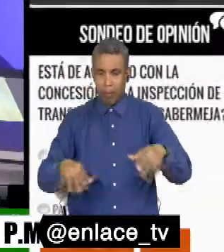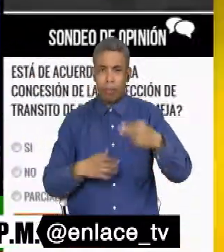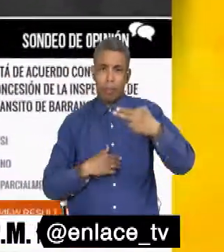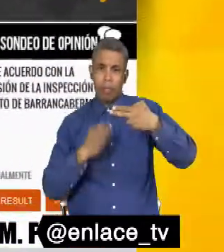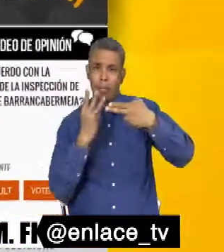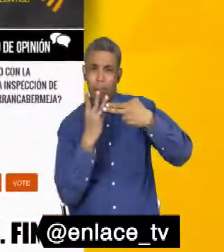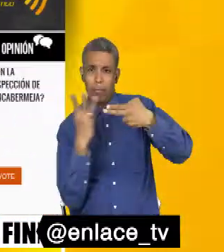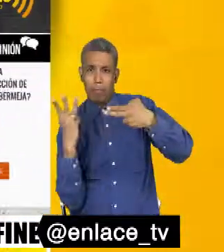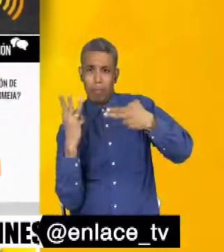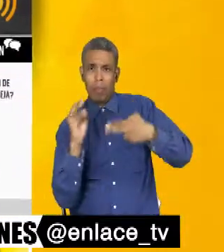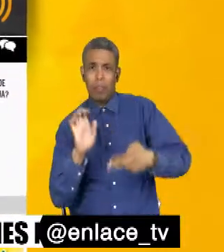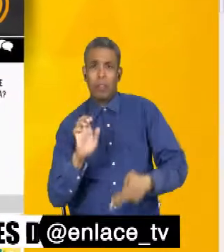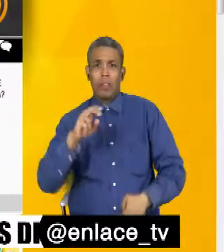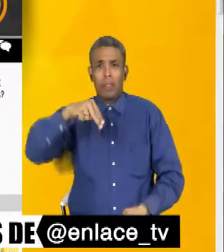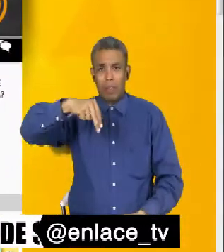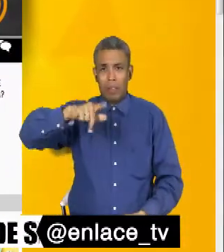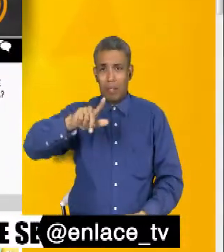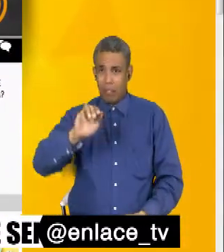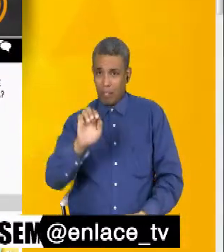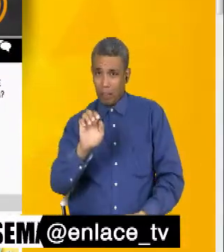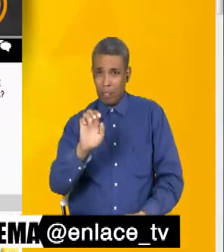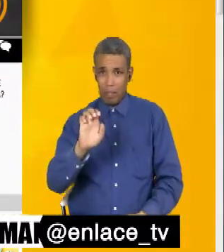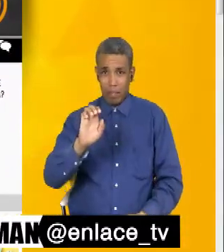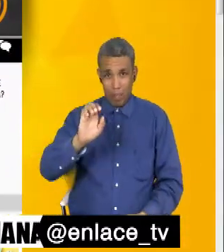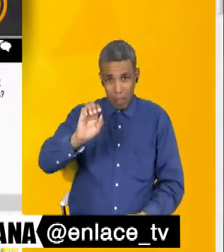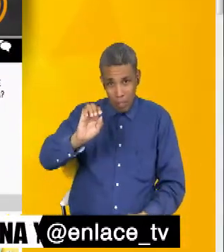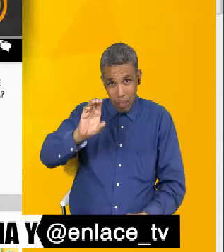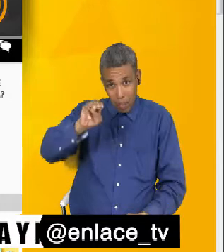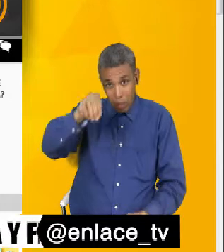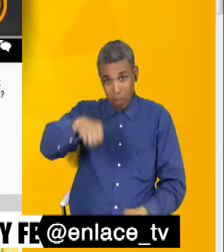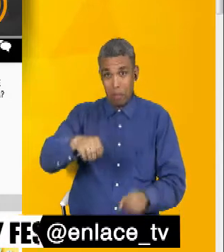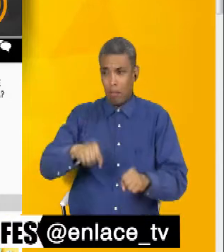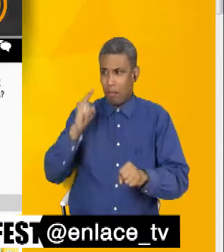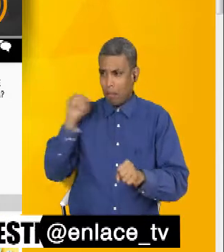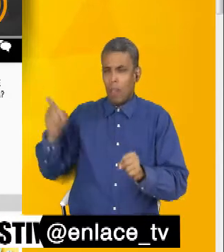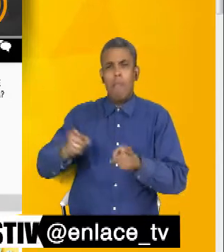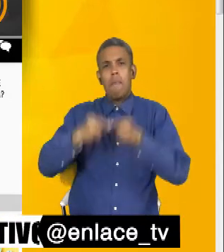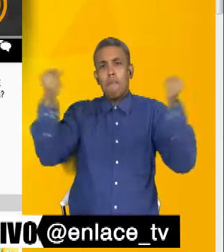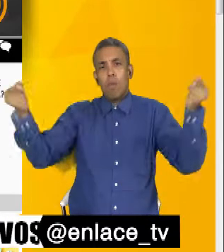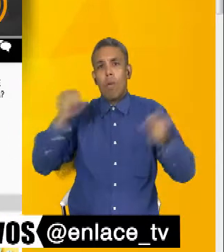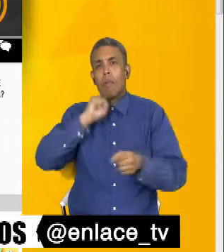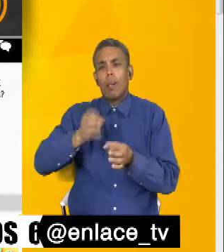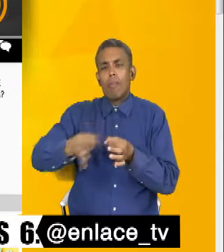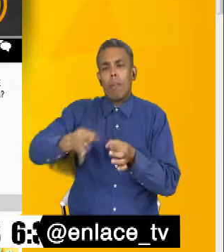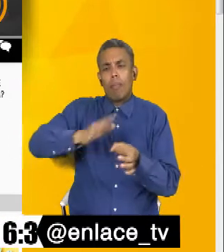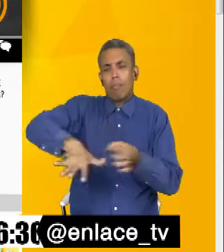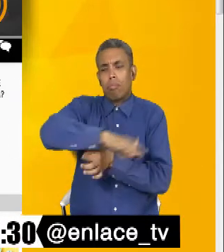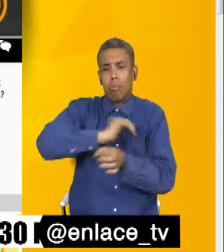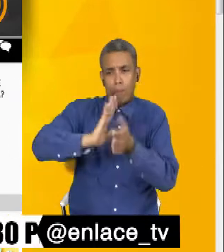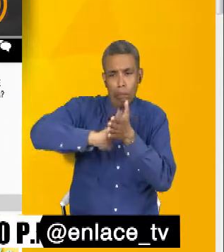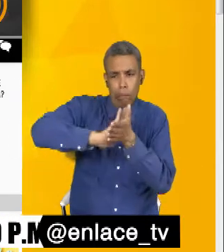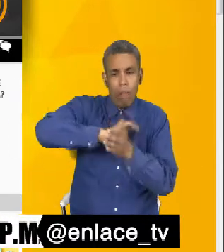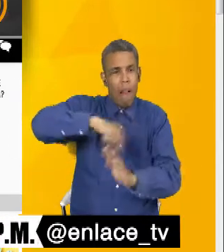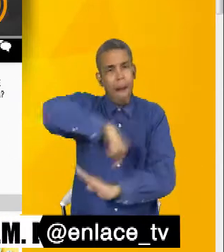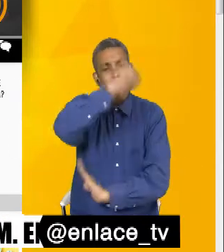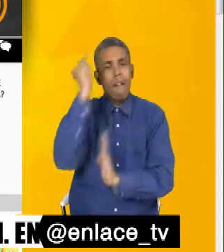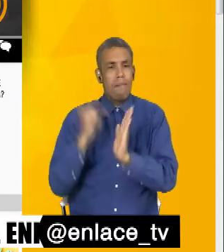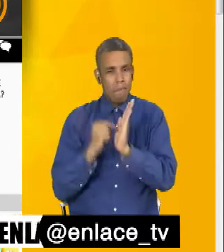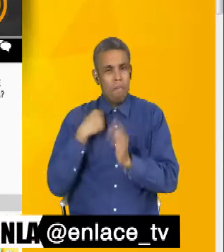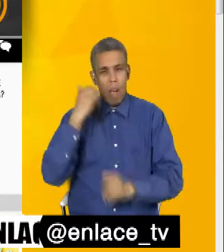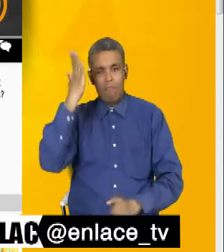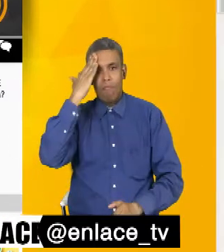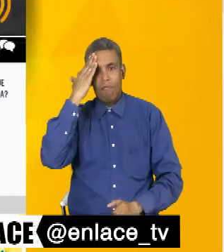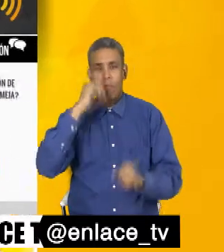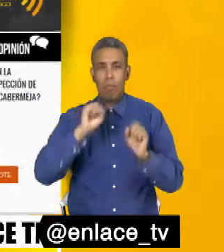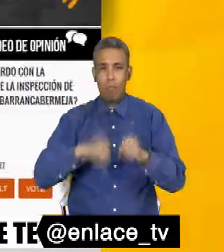www.enlacetelevisión.com. Los invitamos a visitar nuestra página web para que usted conozca el acontecer de la ciudad y región. Esta y otras informaciones de su interés